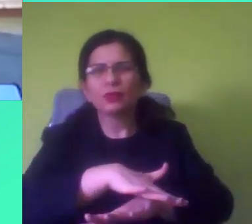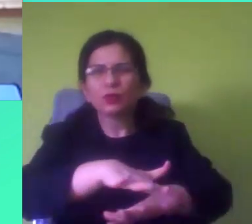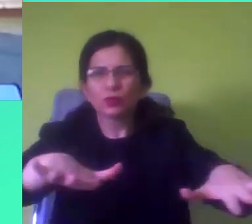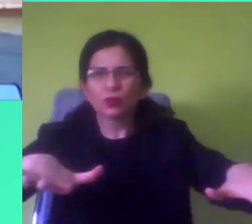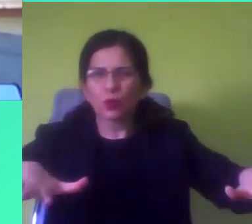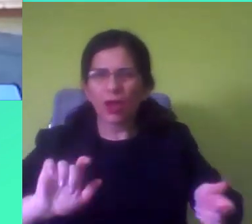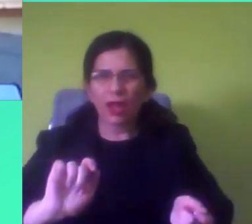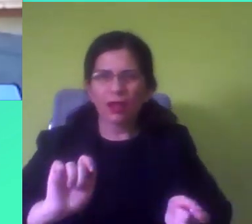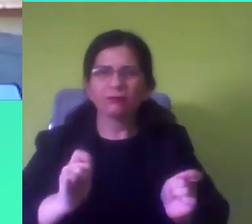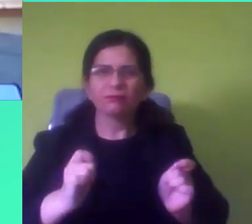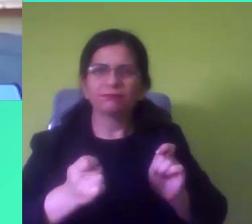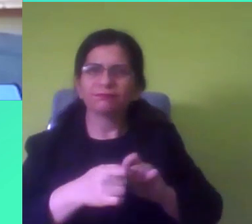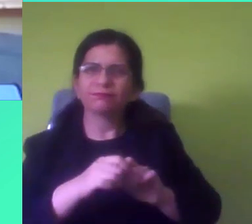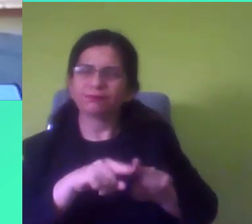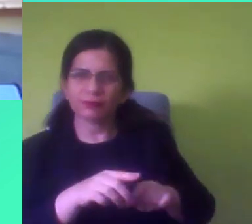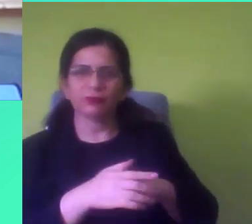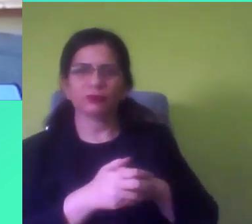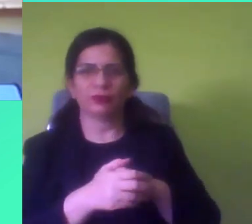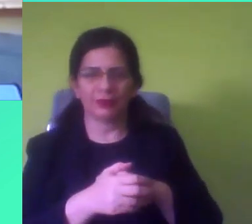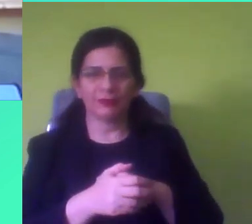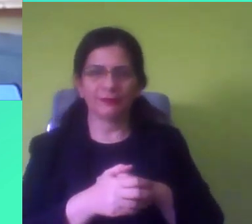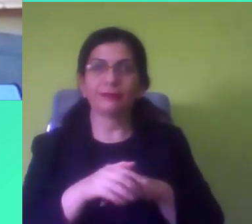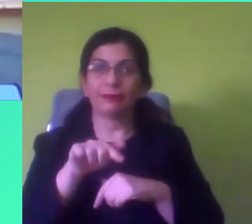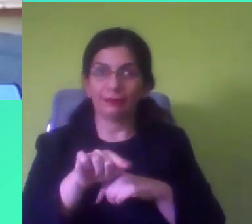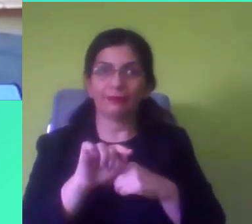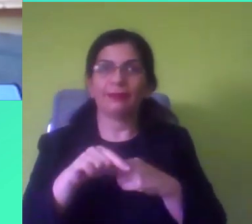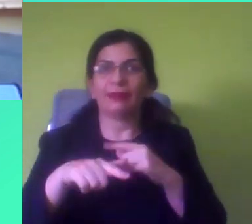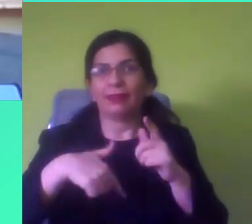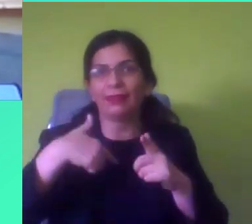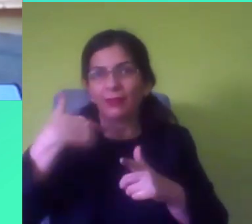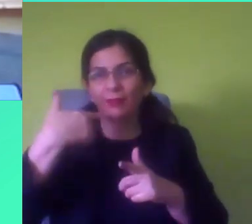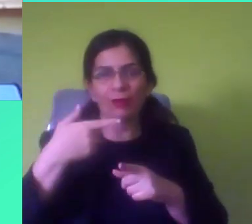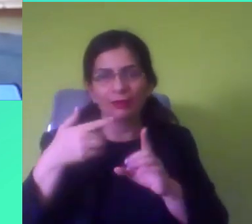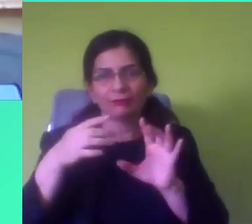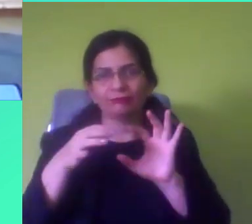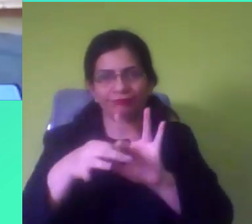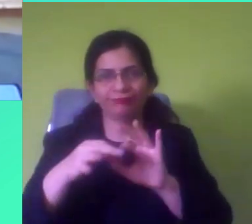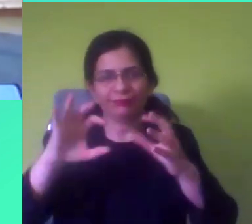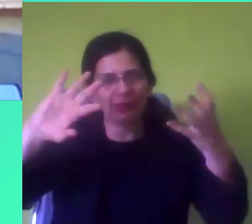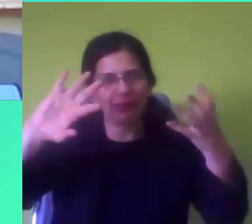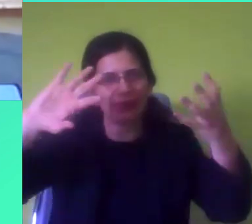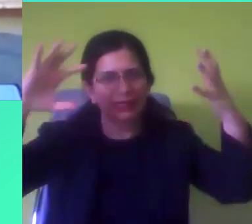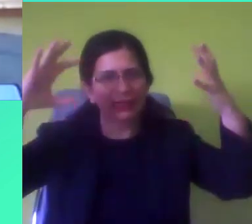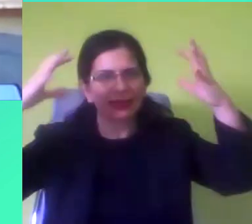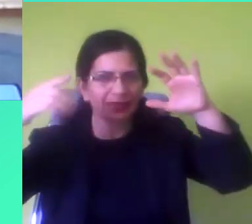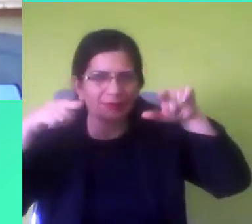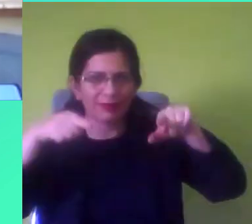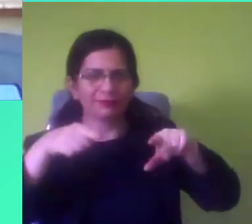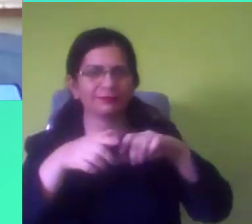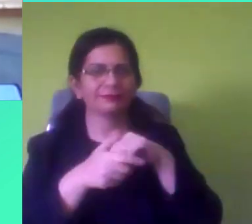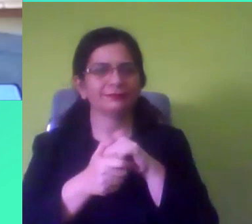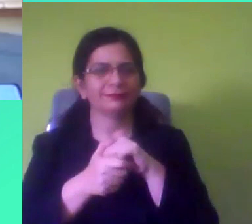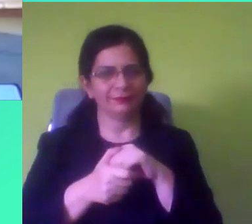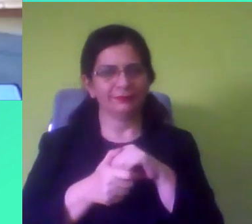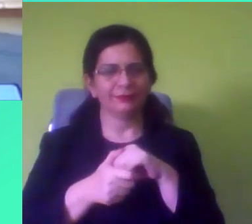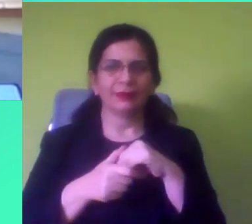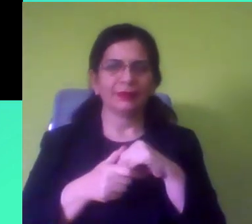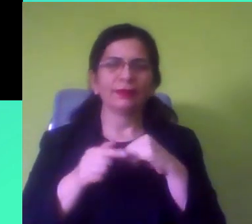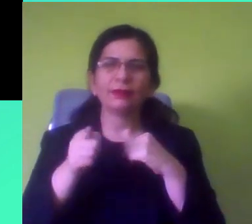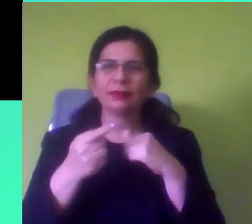principalmente. ¿Cómo repercute eso? Y para entenderlo hay que hablar siempre